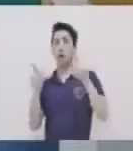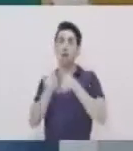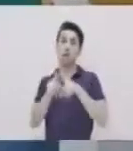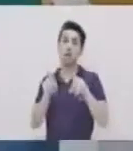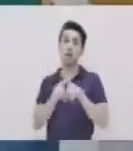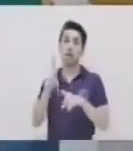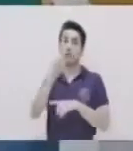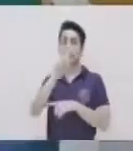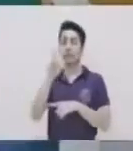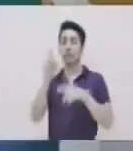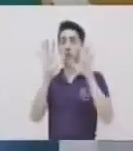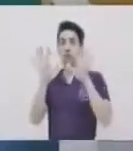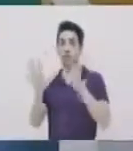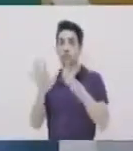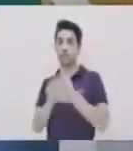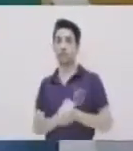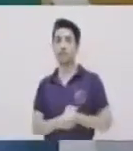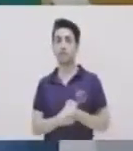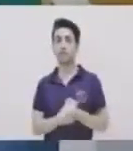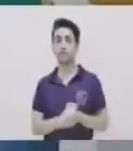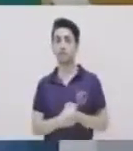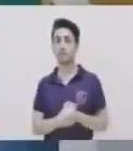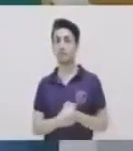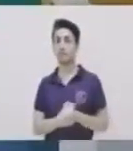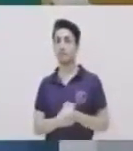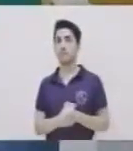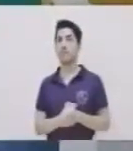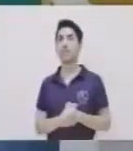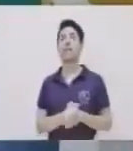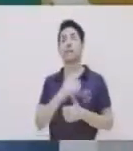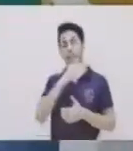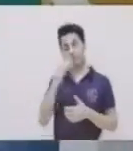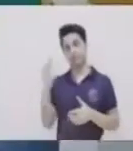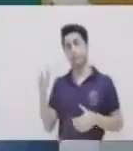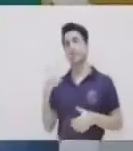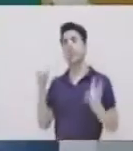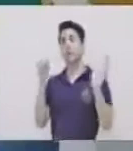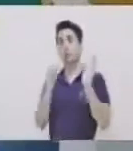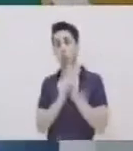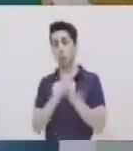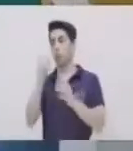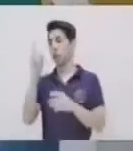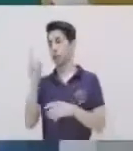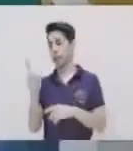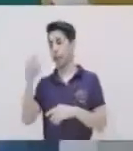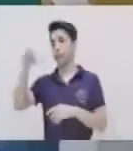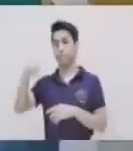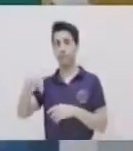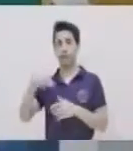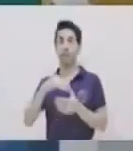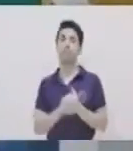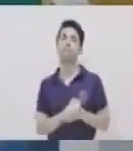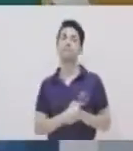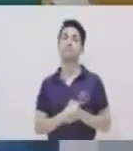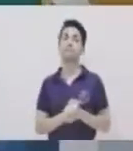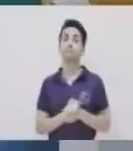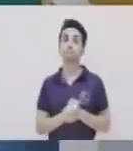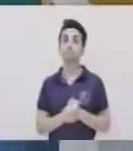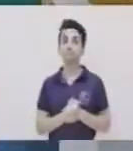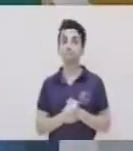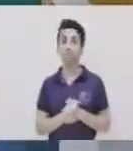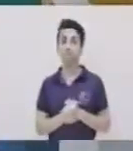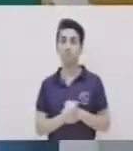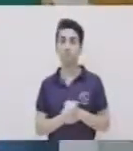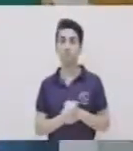a 110. Entonces veamos, para esto nos van sirviendo los cuartiles, deciles y percentiles. Entonces